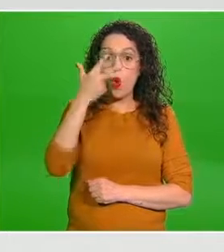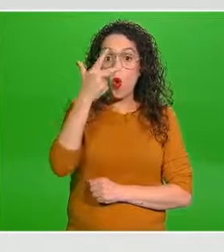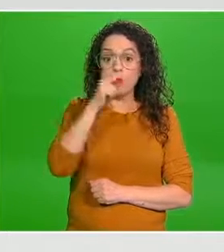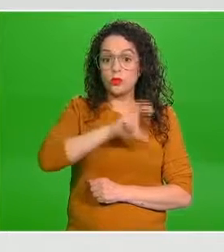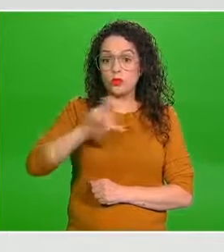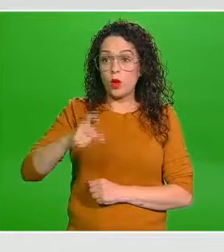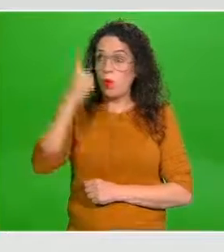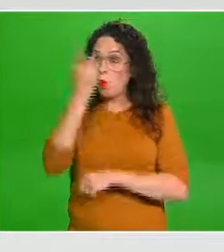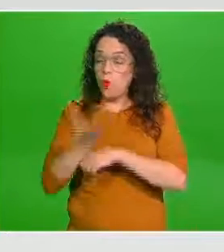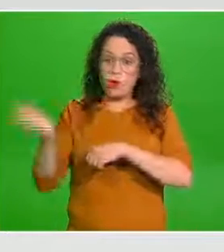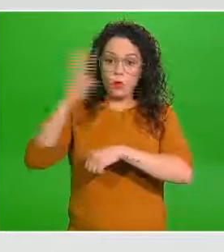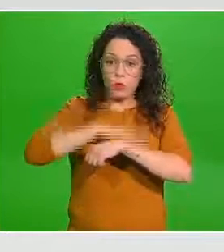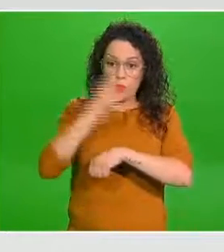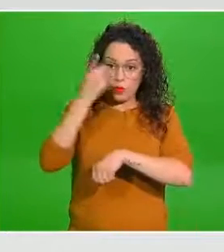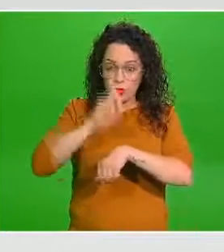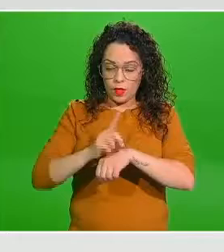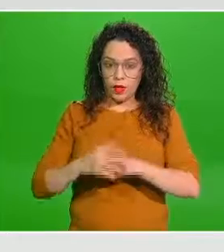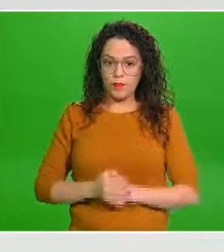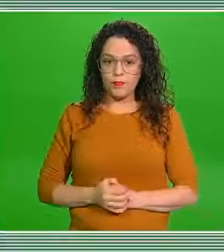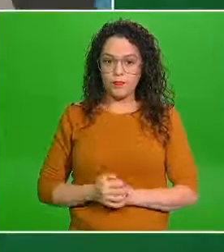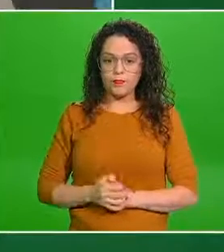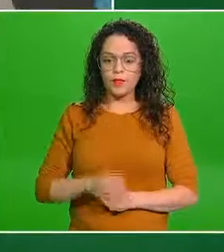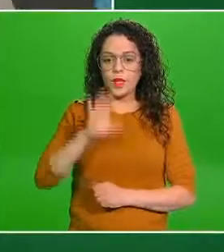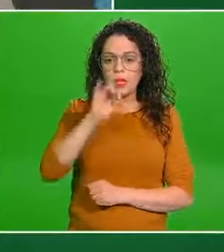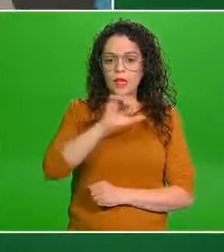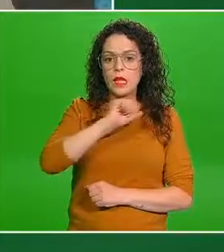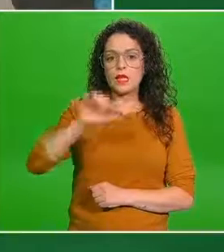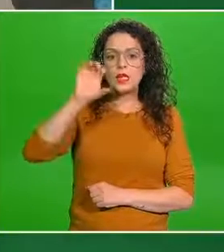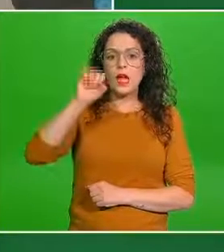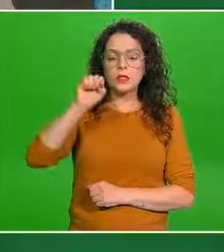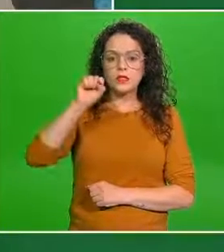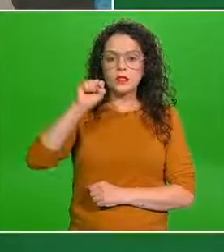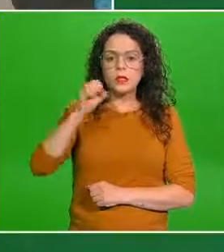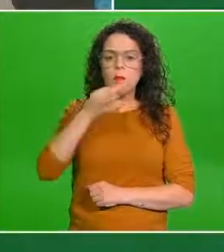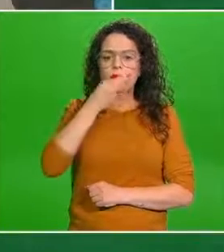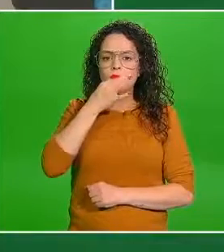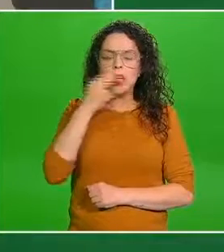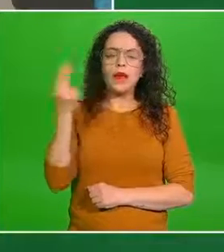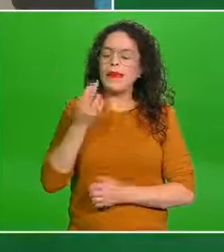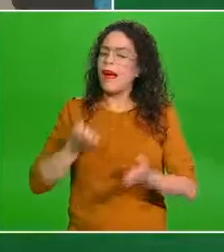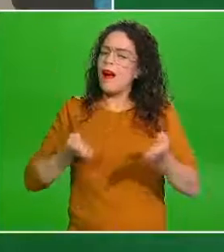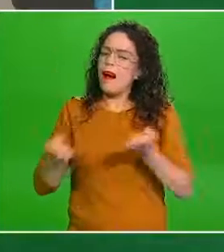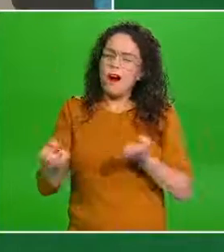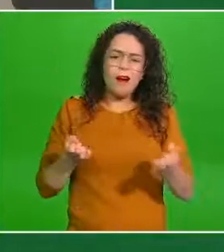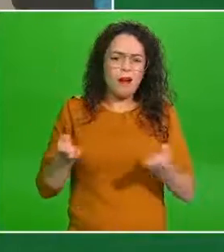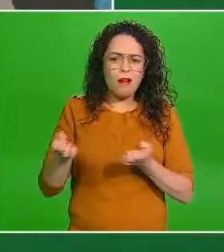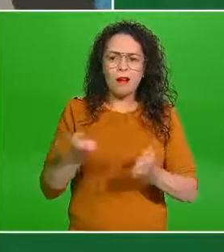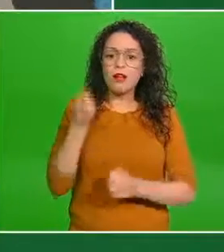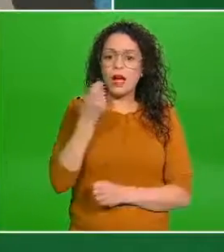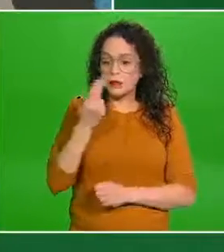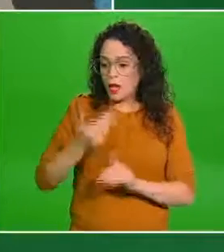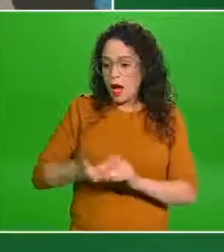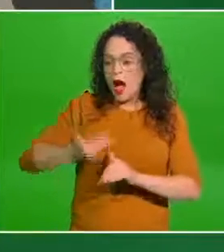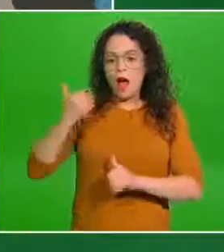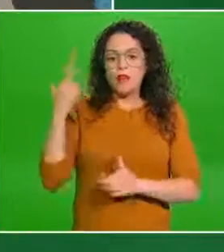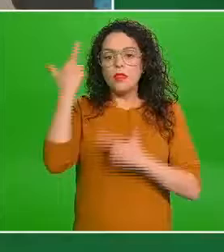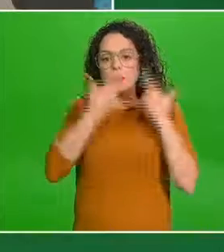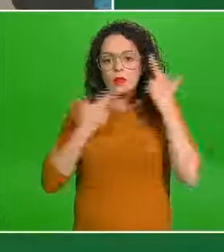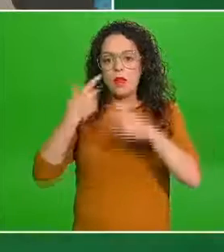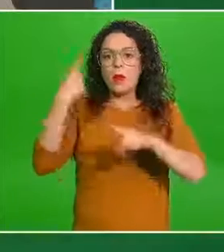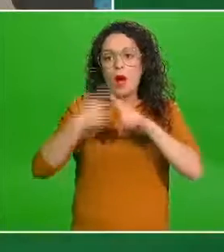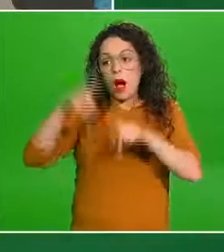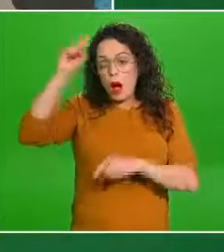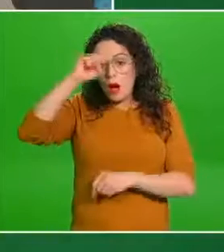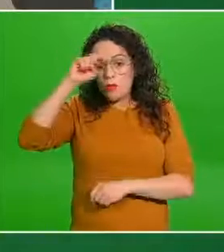realiza diariamente entre 30 y 60 minutos de actividad física. También esto tiene que tener previa evaluación para